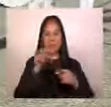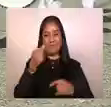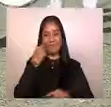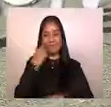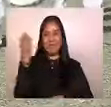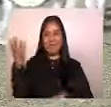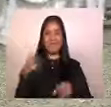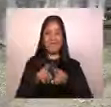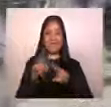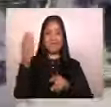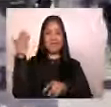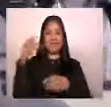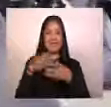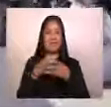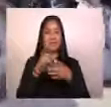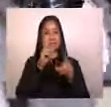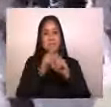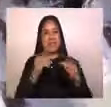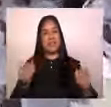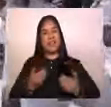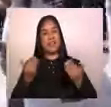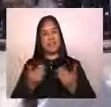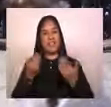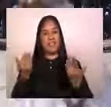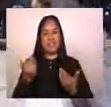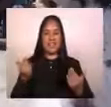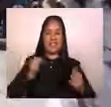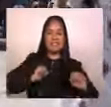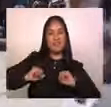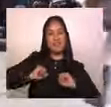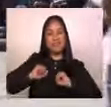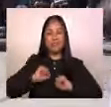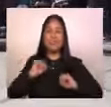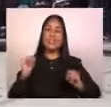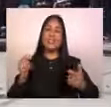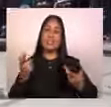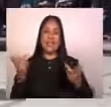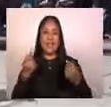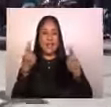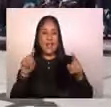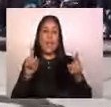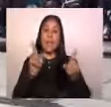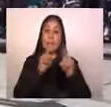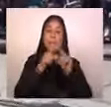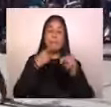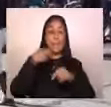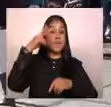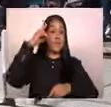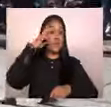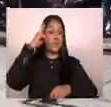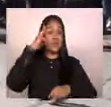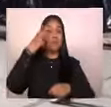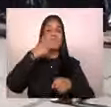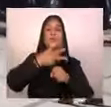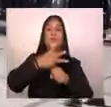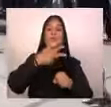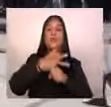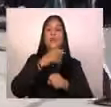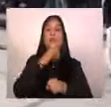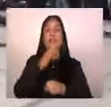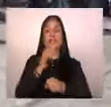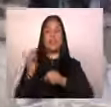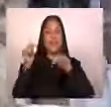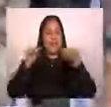Requena. La alegría, la jovialidad y el entusiasmo nos recuerdan que